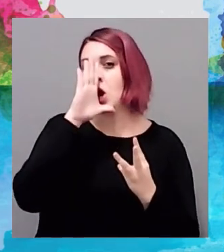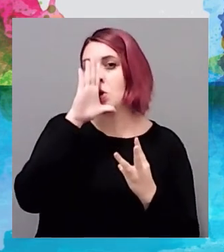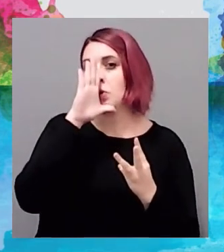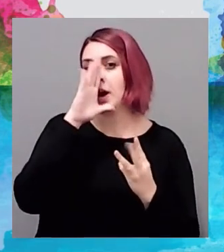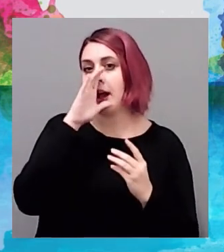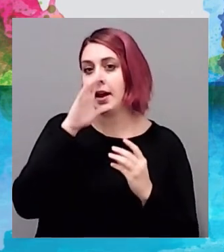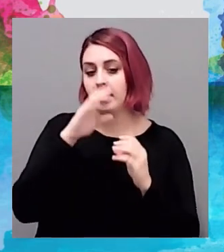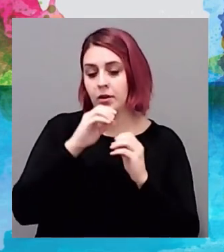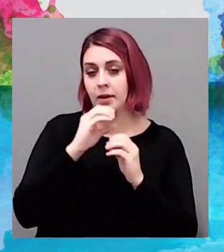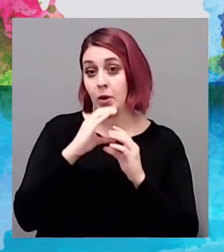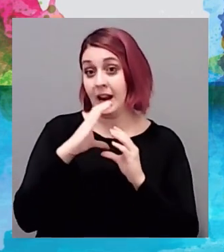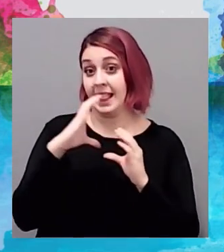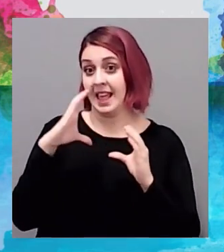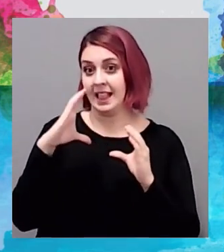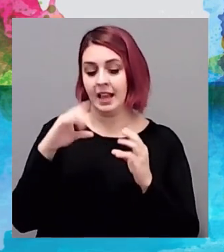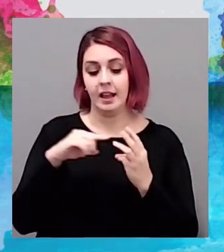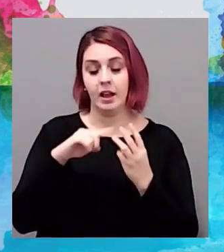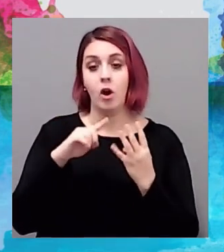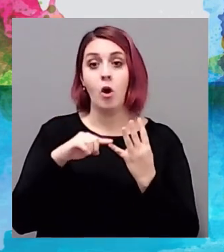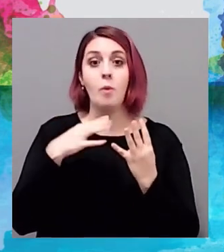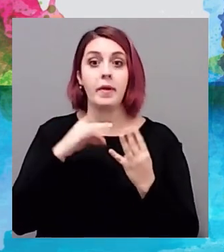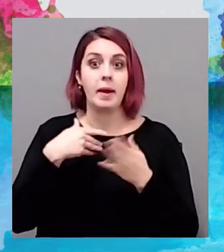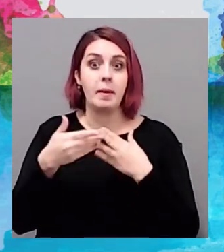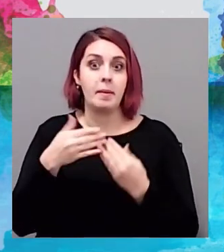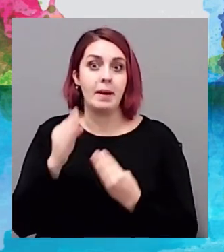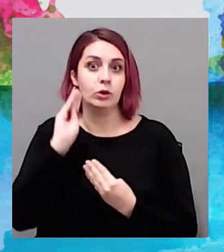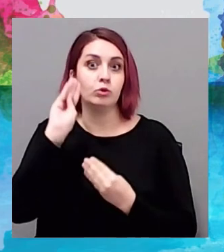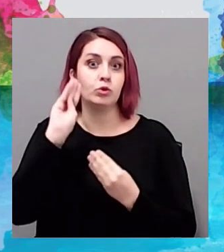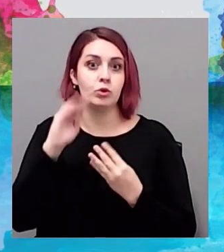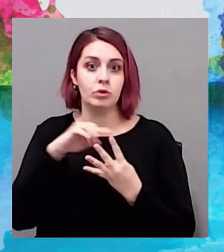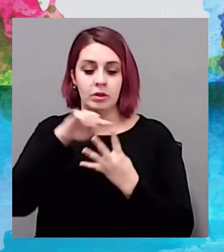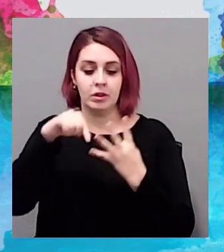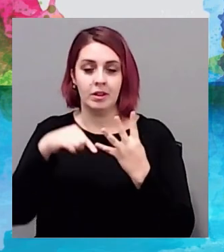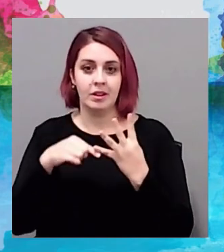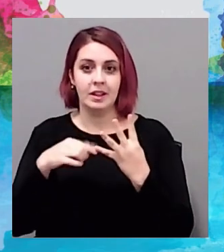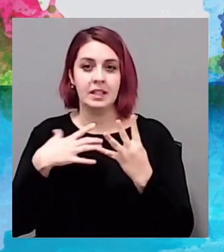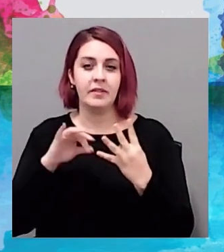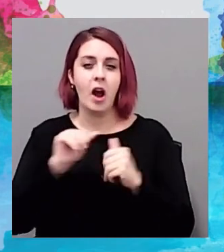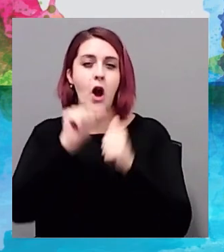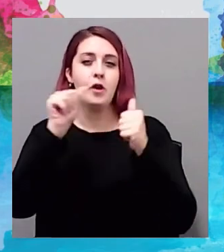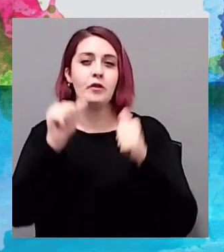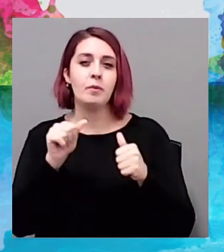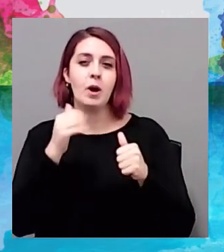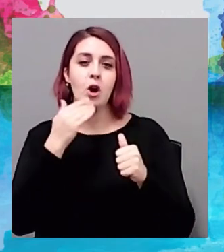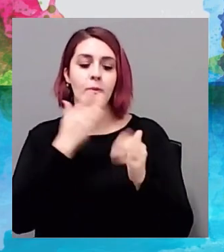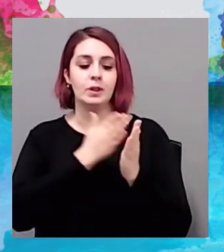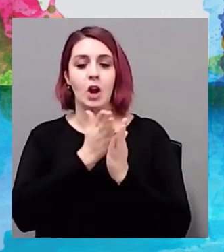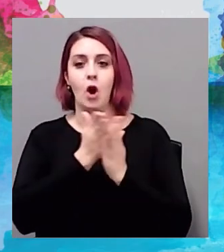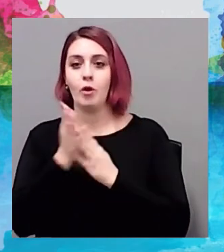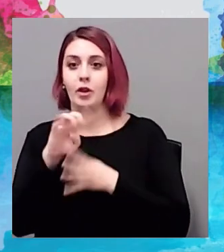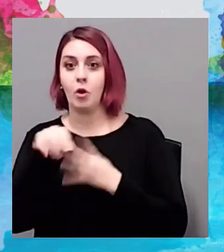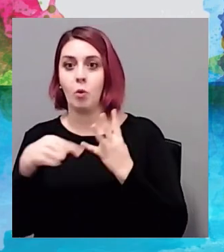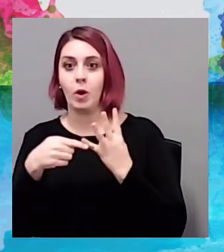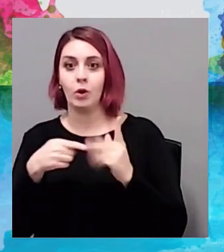creciente, y también podría ser su mano. Imagina esa manera casi que da 4 opciones para poder